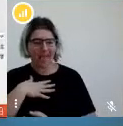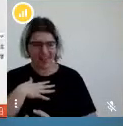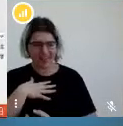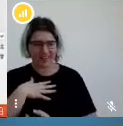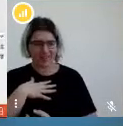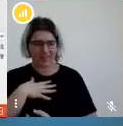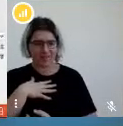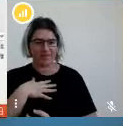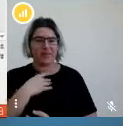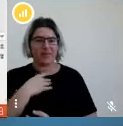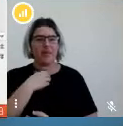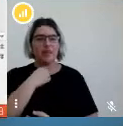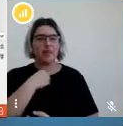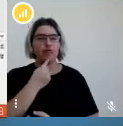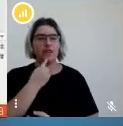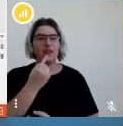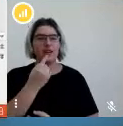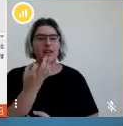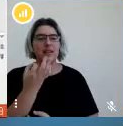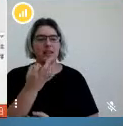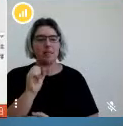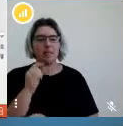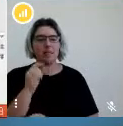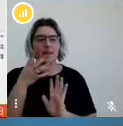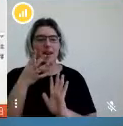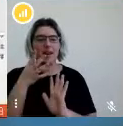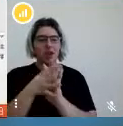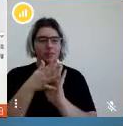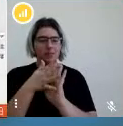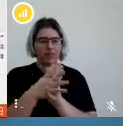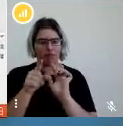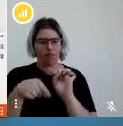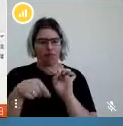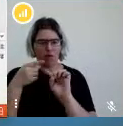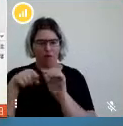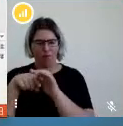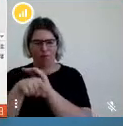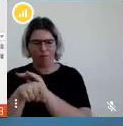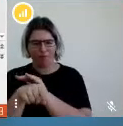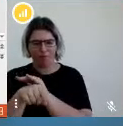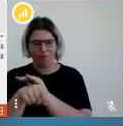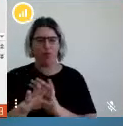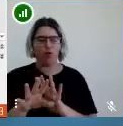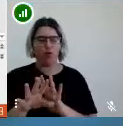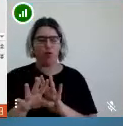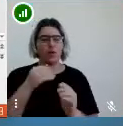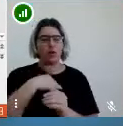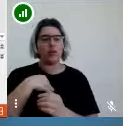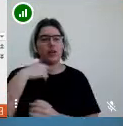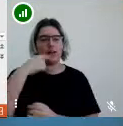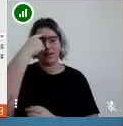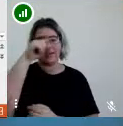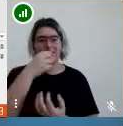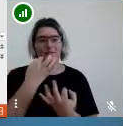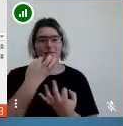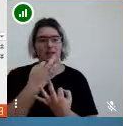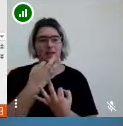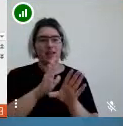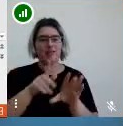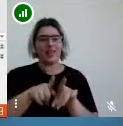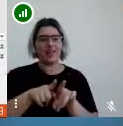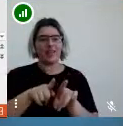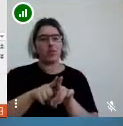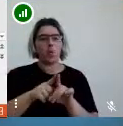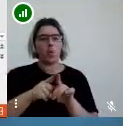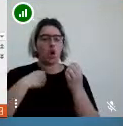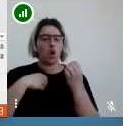comenzar explicándoos, porque luego nos vamos a adentrar en este tema, es que muchas veces tenemos comportamientos compulsivos con la comida y